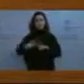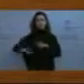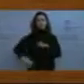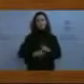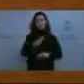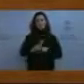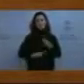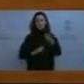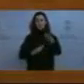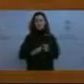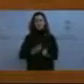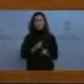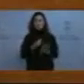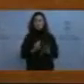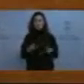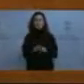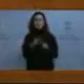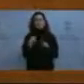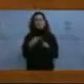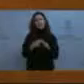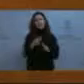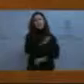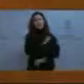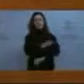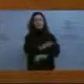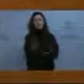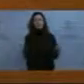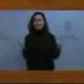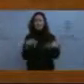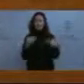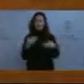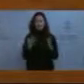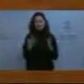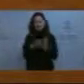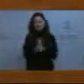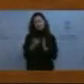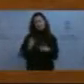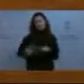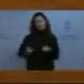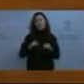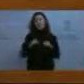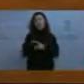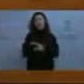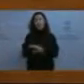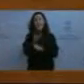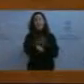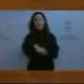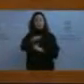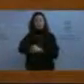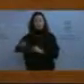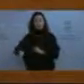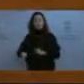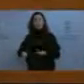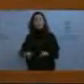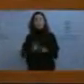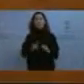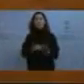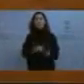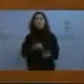no ustedes no hagan cosas, digo que no tienen ninguna política deportiva, que no es lo mismo. Ustedes son unos gestores, de manera tecnocrática,